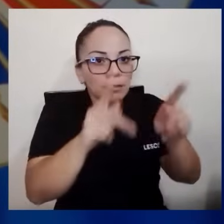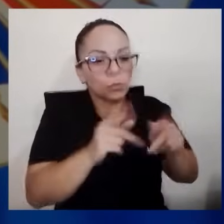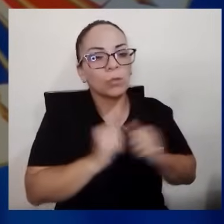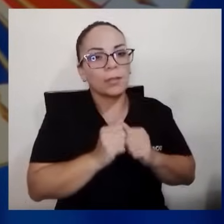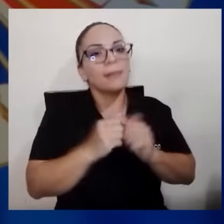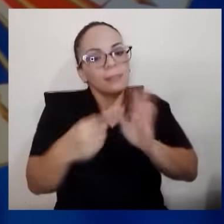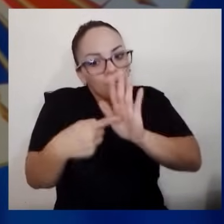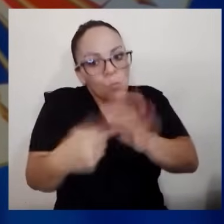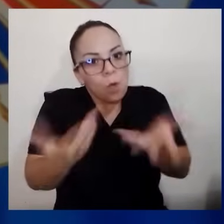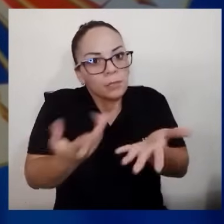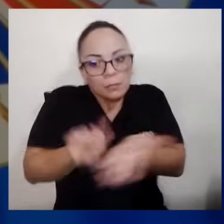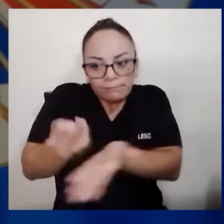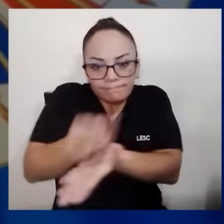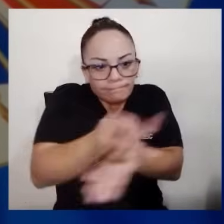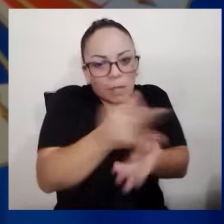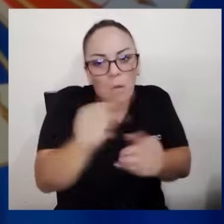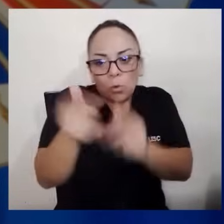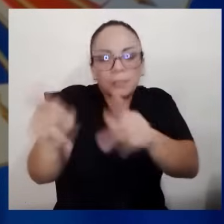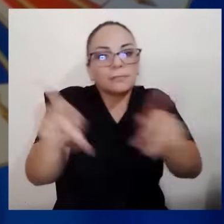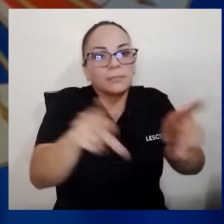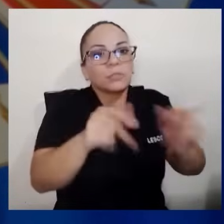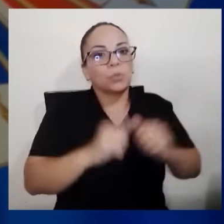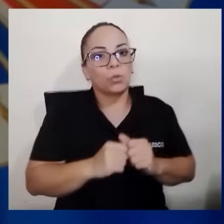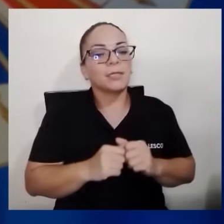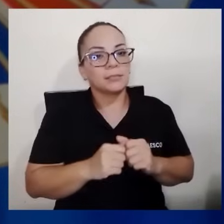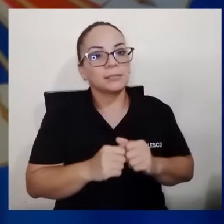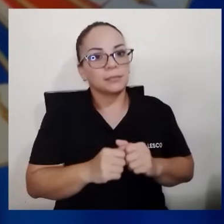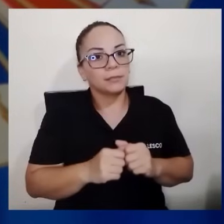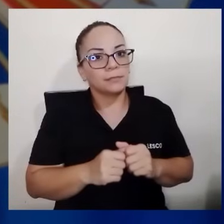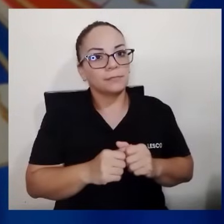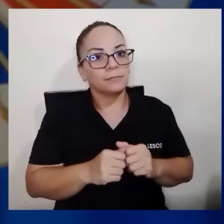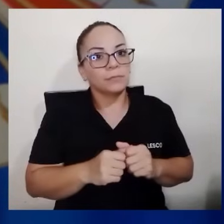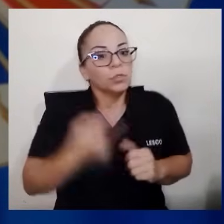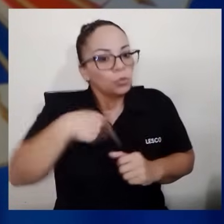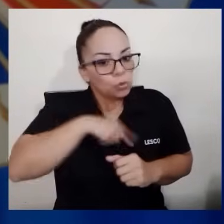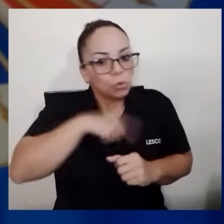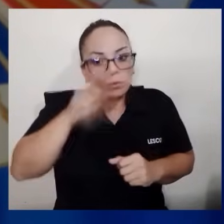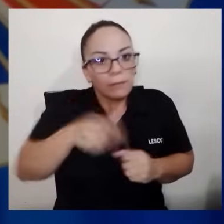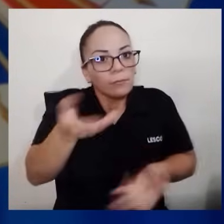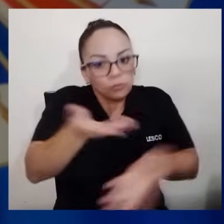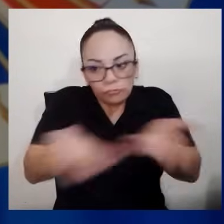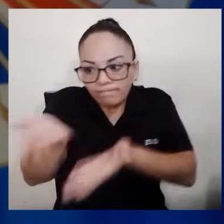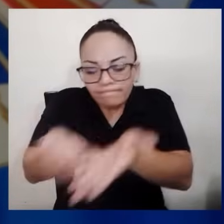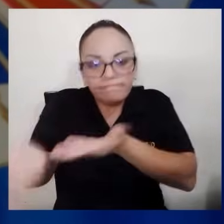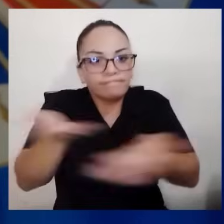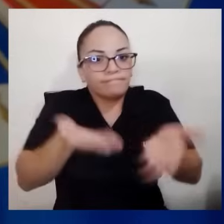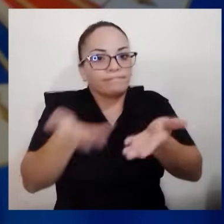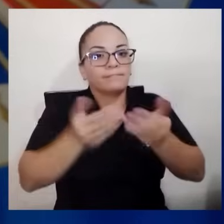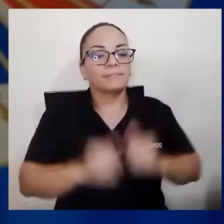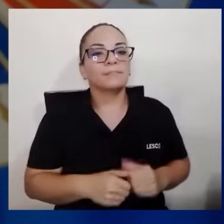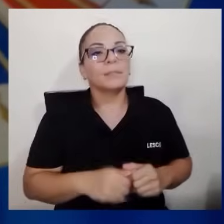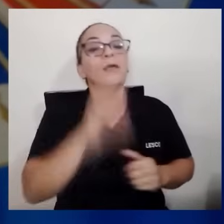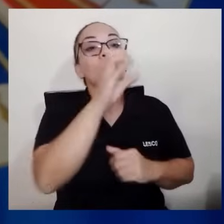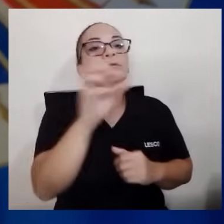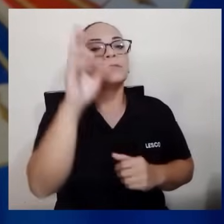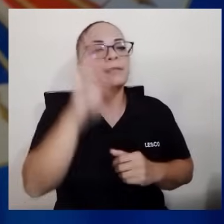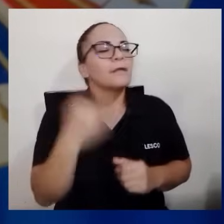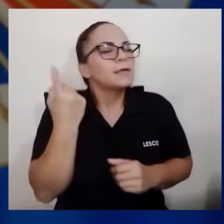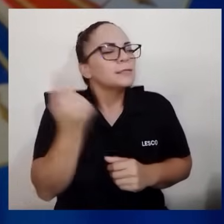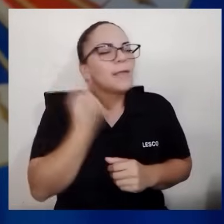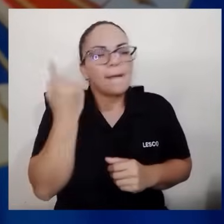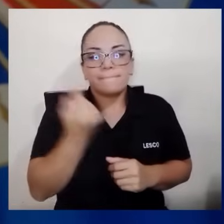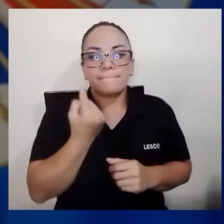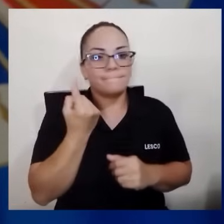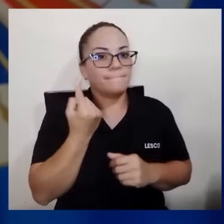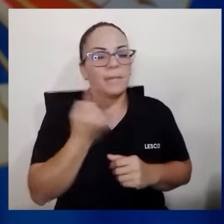ciudadanos que estamos en obligación de servir Costa Rica siempre